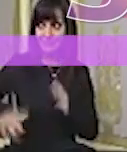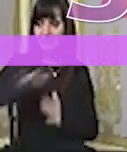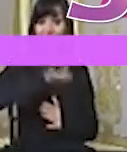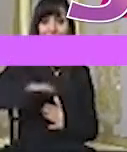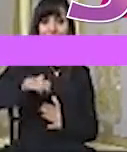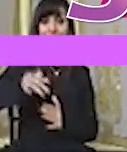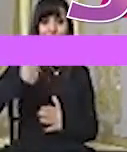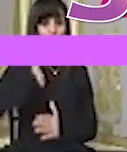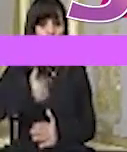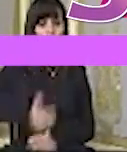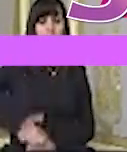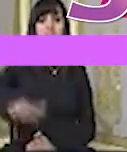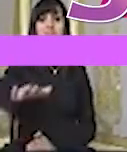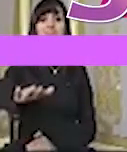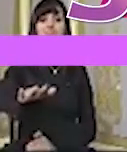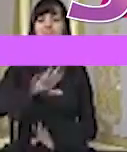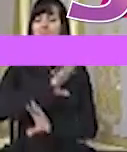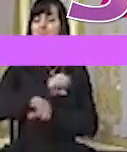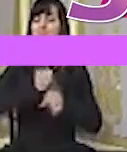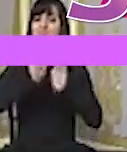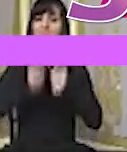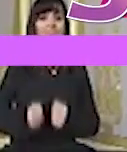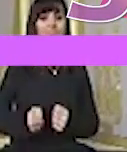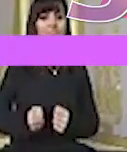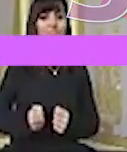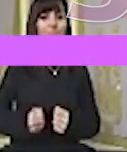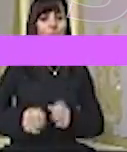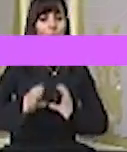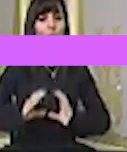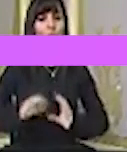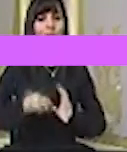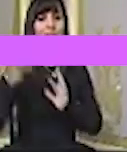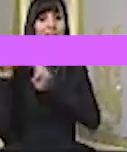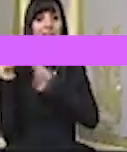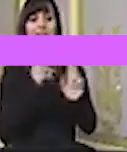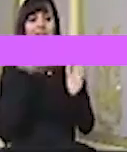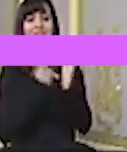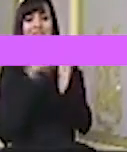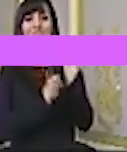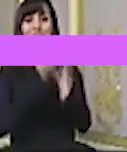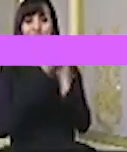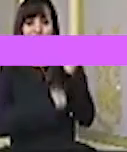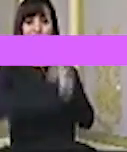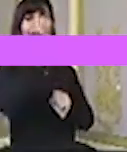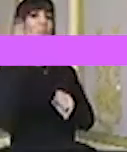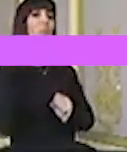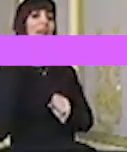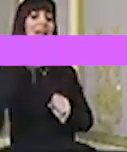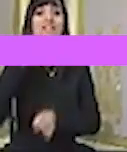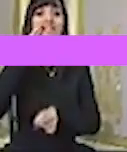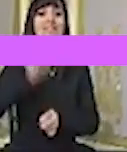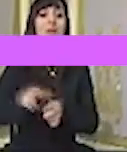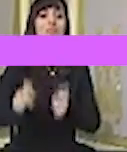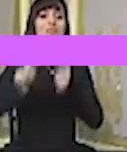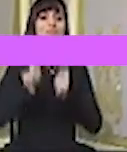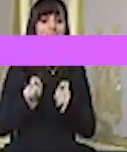protesto sin reserva alguna guardar y hacer guardar la constitución política de los Estados Unidos Mexicanos